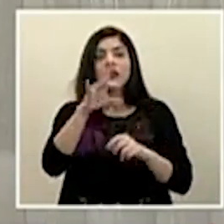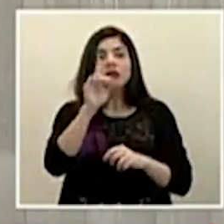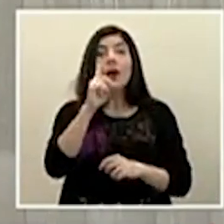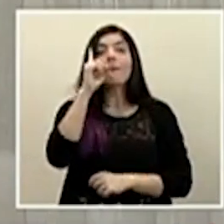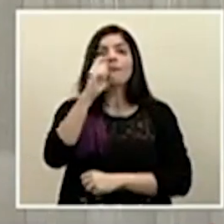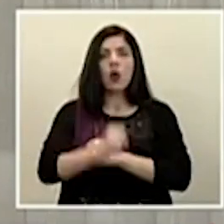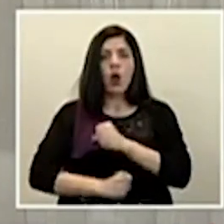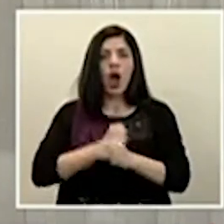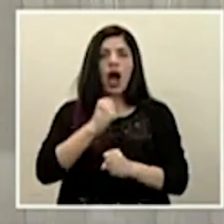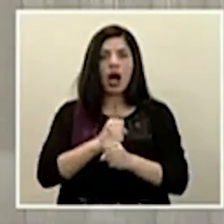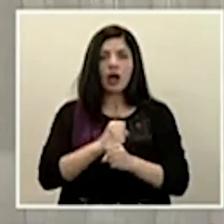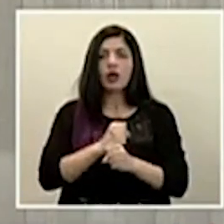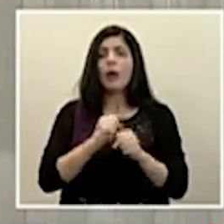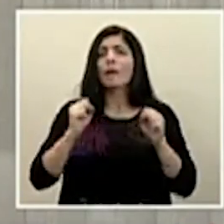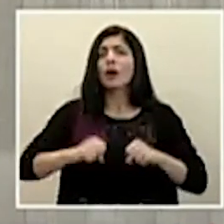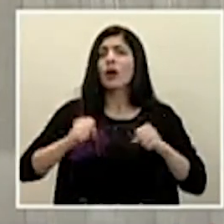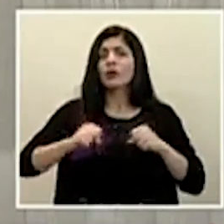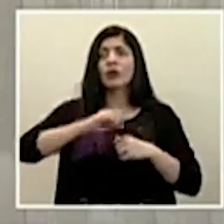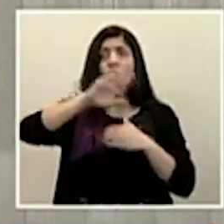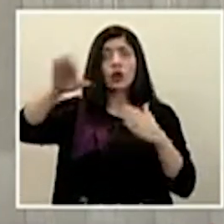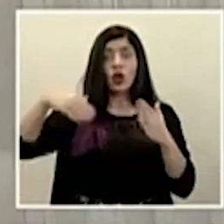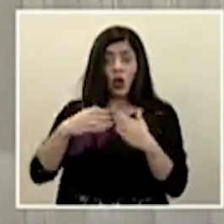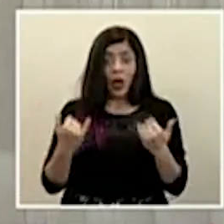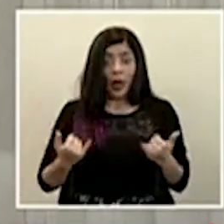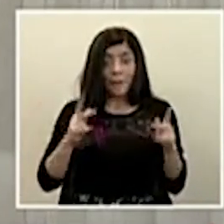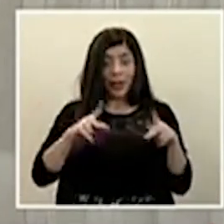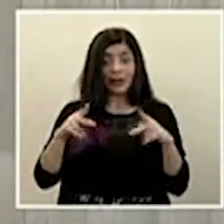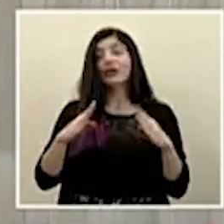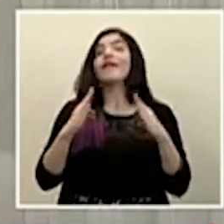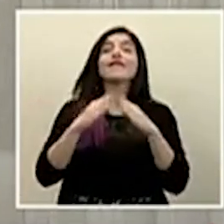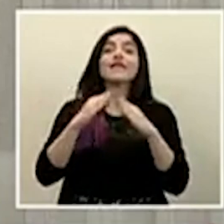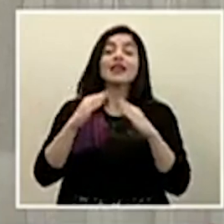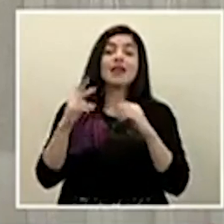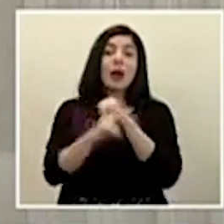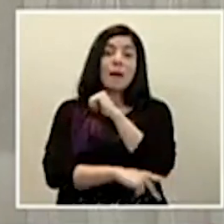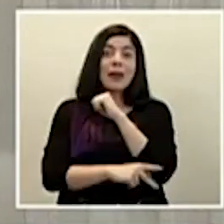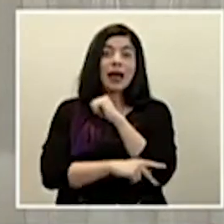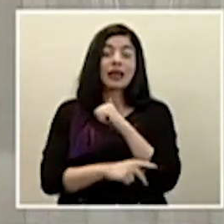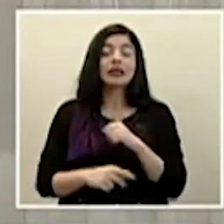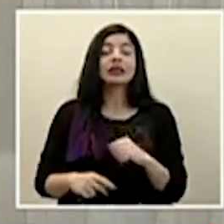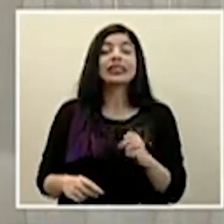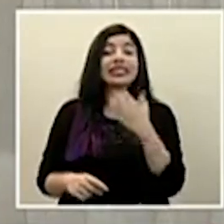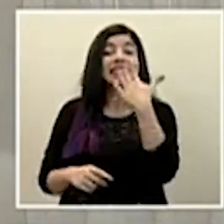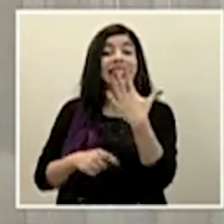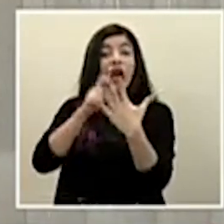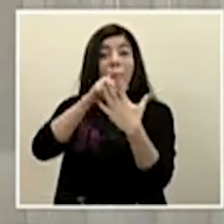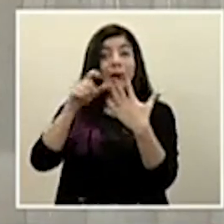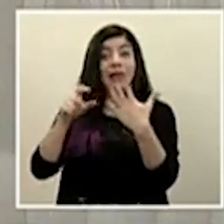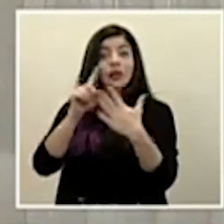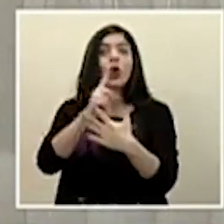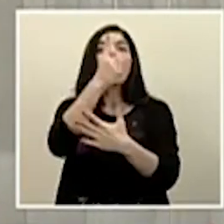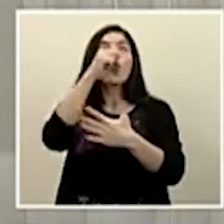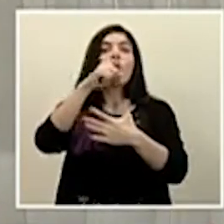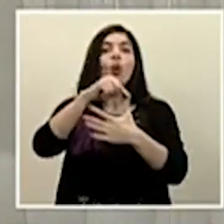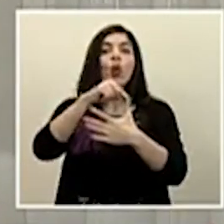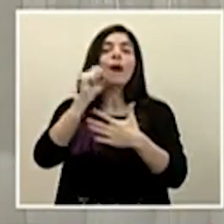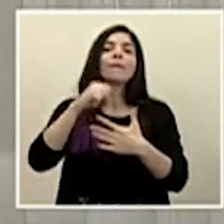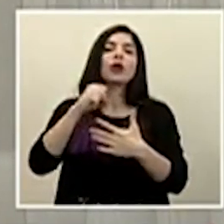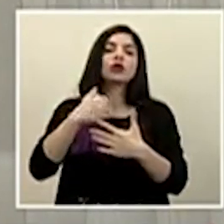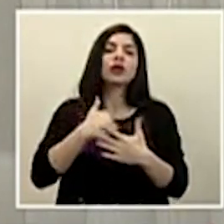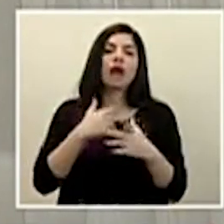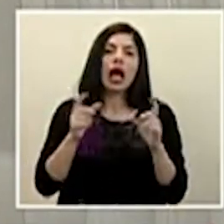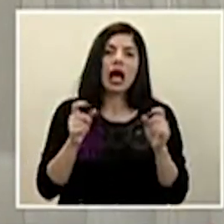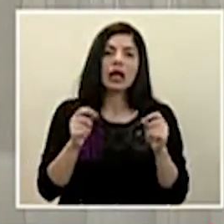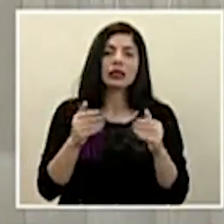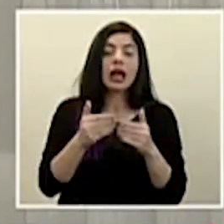posibilidad de todos nosotros, todos los que vivimos en este país, de 1 en 5 de padecer del cáncer antes